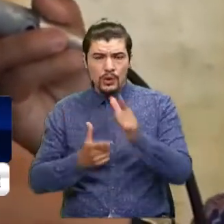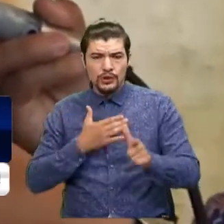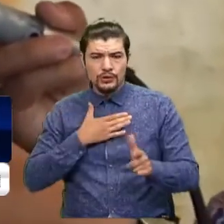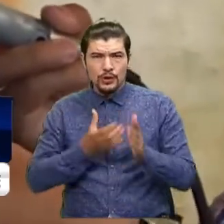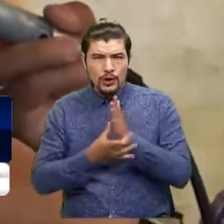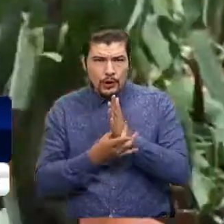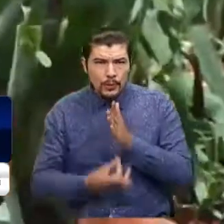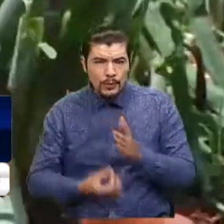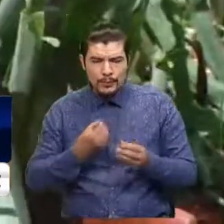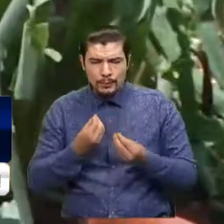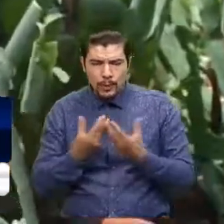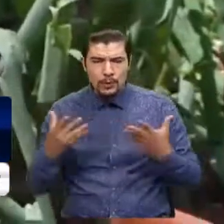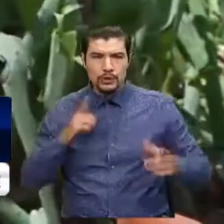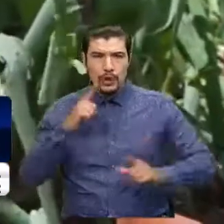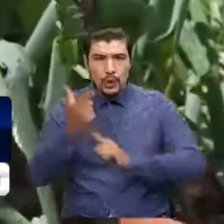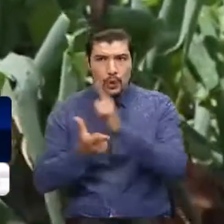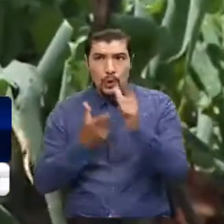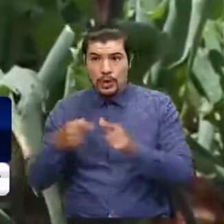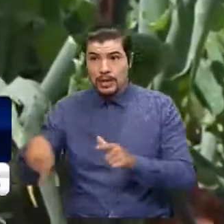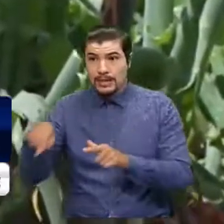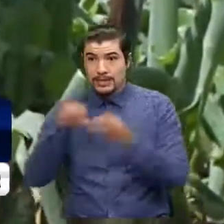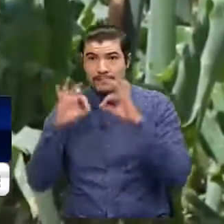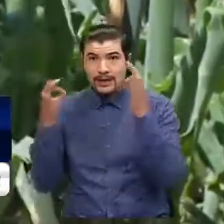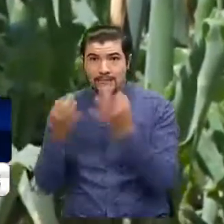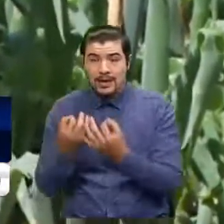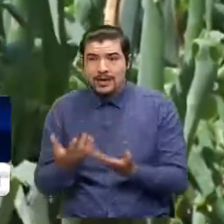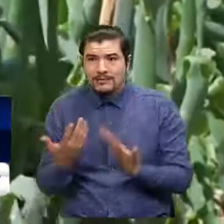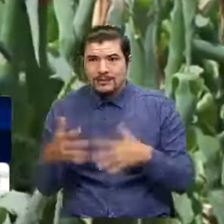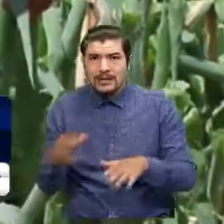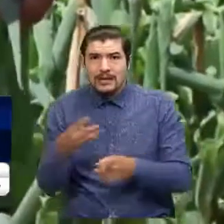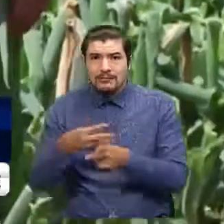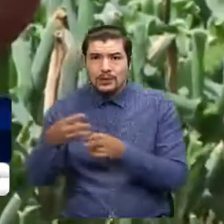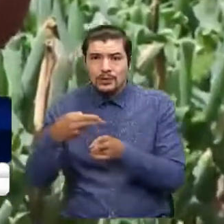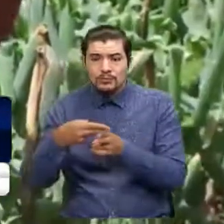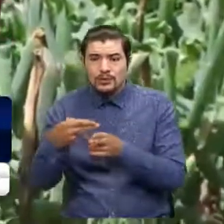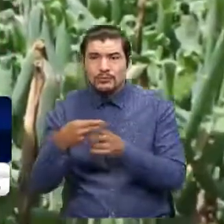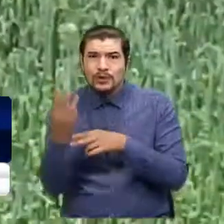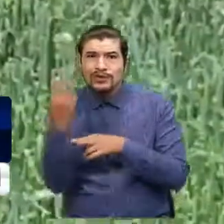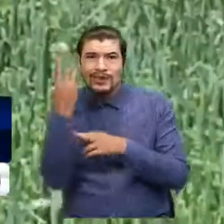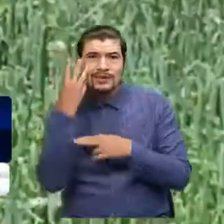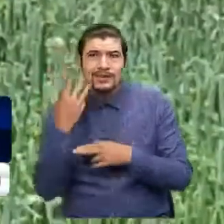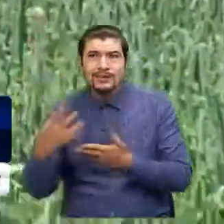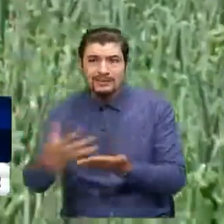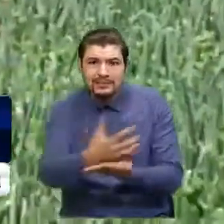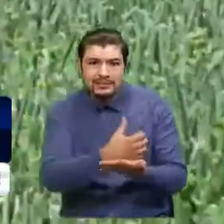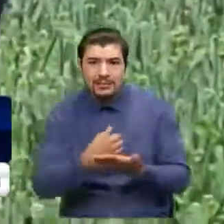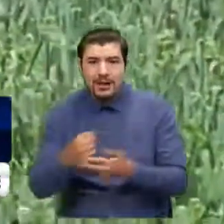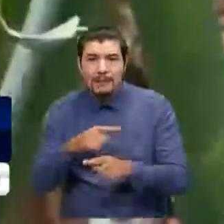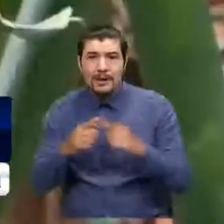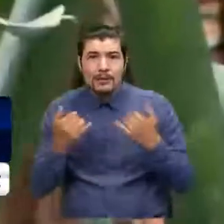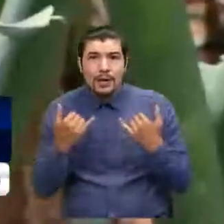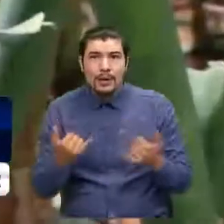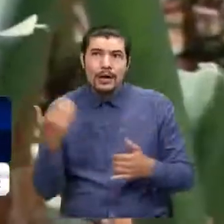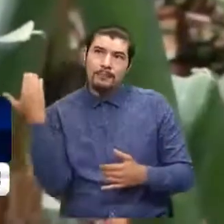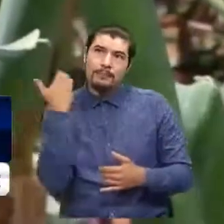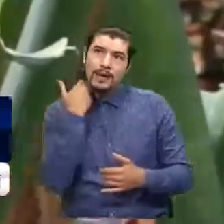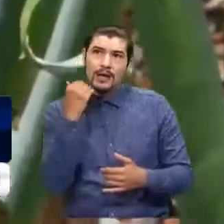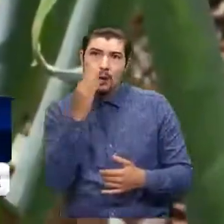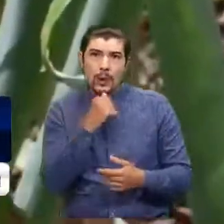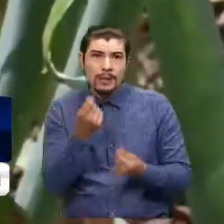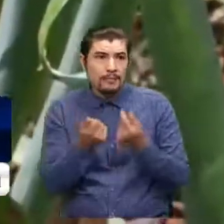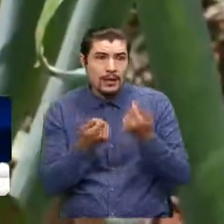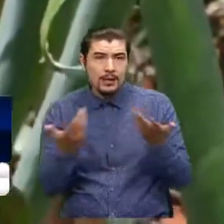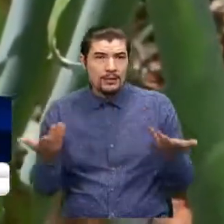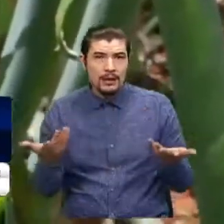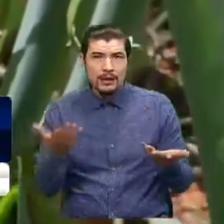uno lo que lucha la mayoría de estas familias estaban a menos de tres días de recoger su cosecha ahora quedaron en la quiebra no saben lo que hacer por